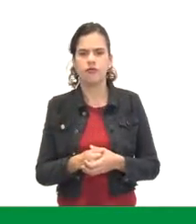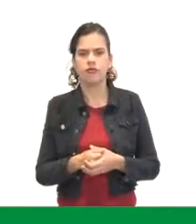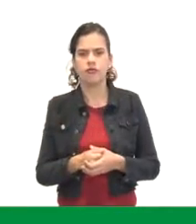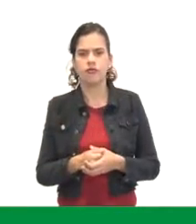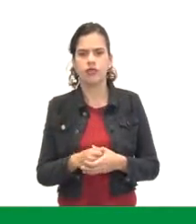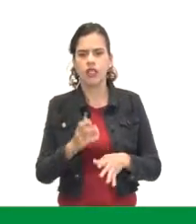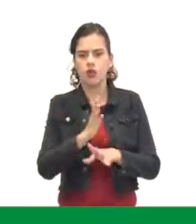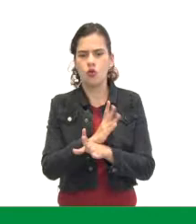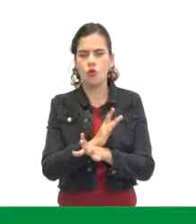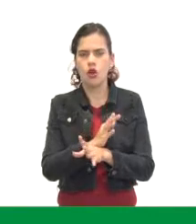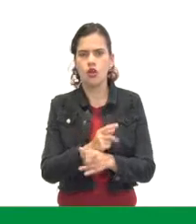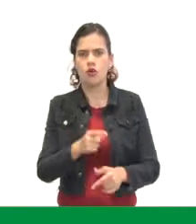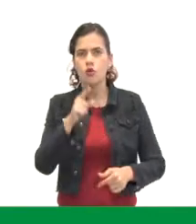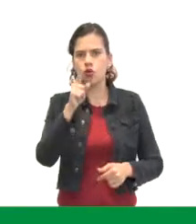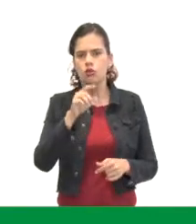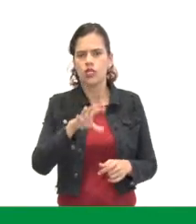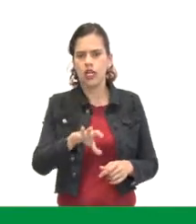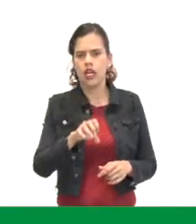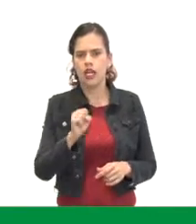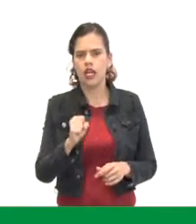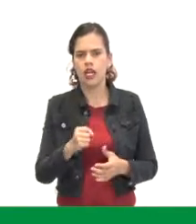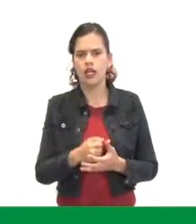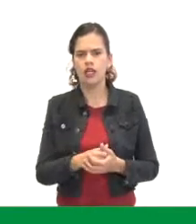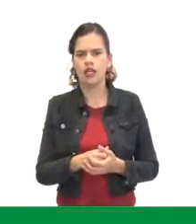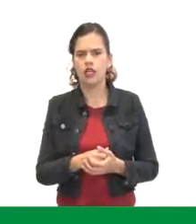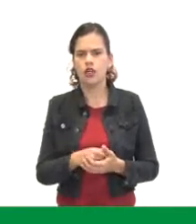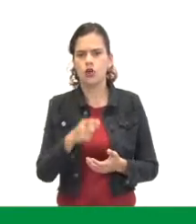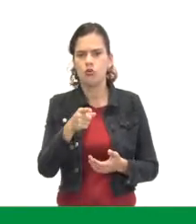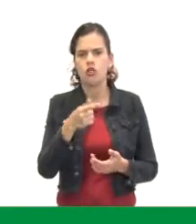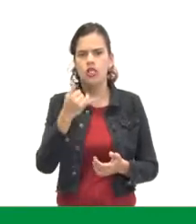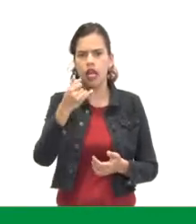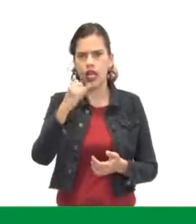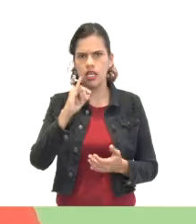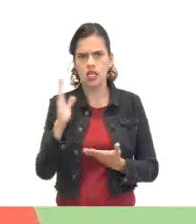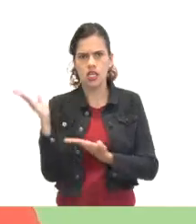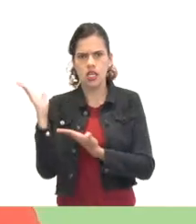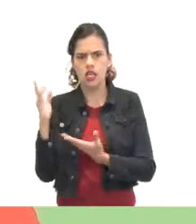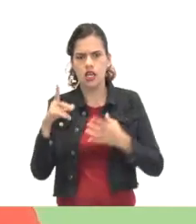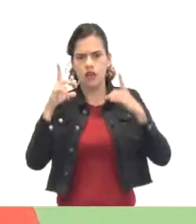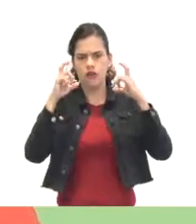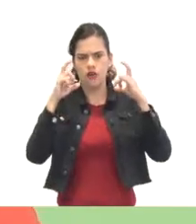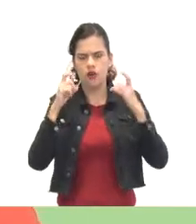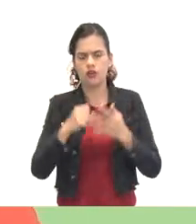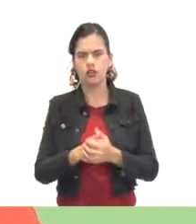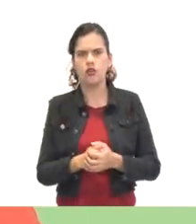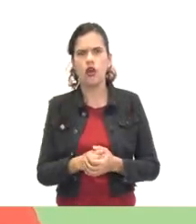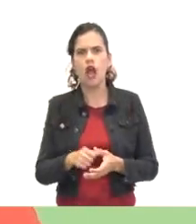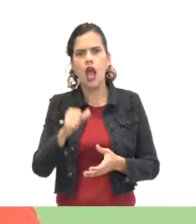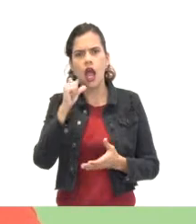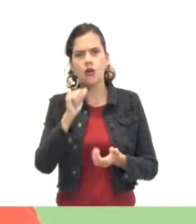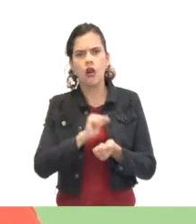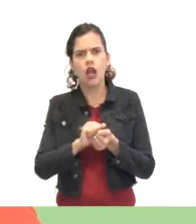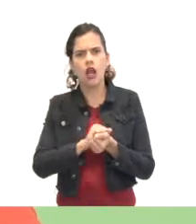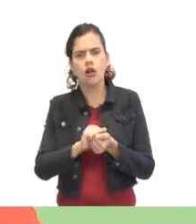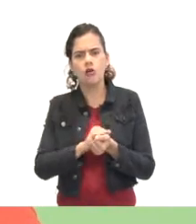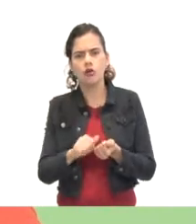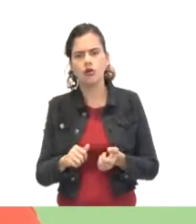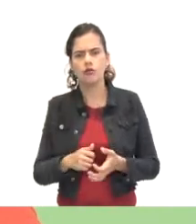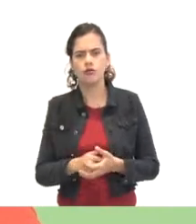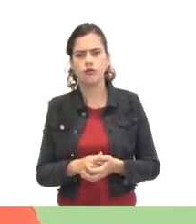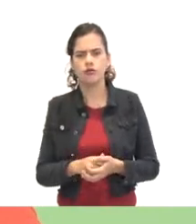en un juego. Ustedes agarran, como dice, como está allí en la fotografía, agua jabonosa, y